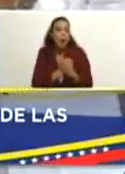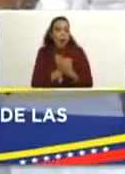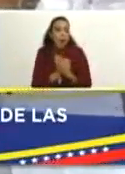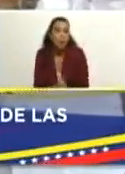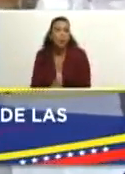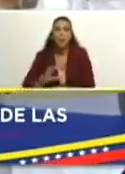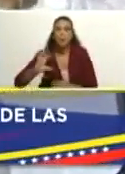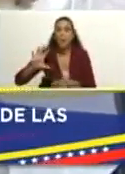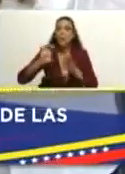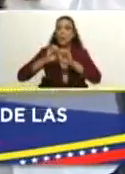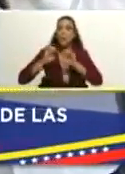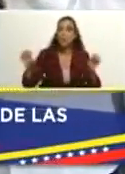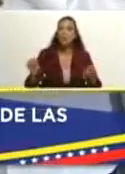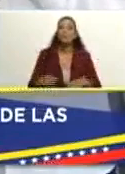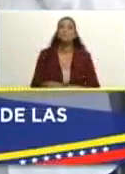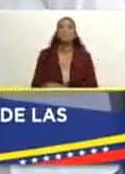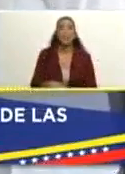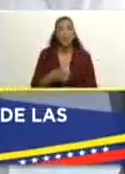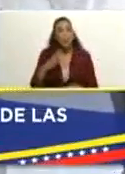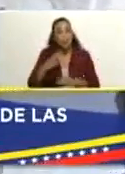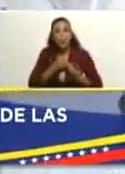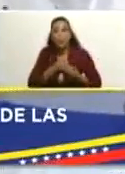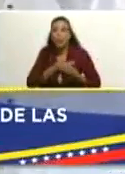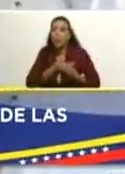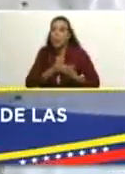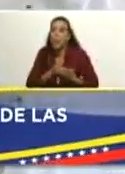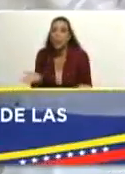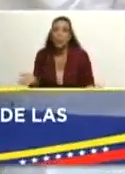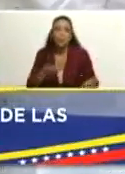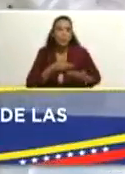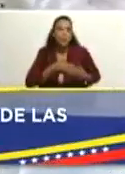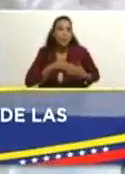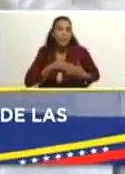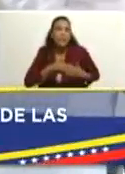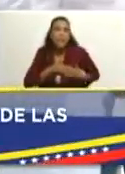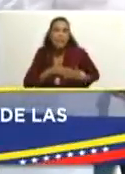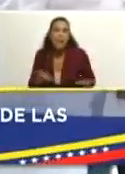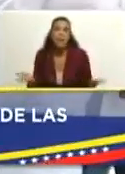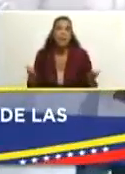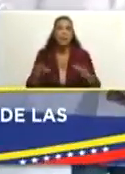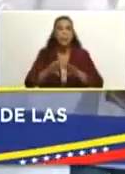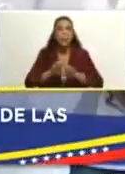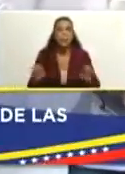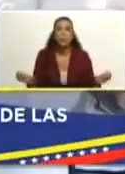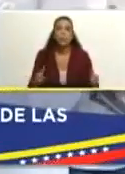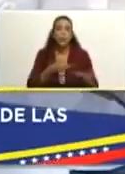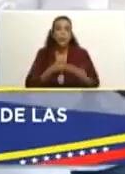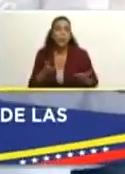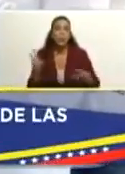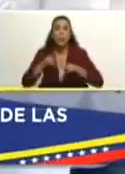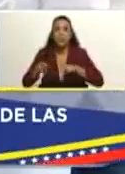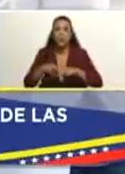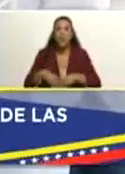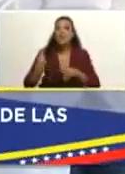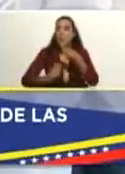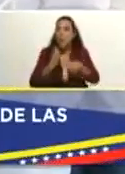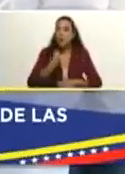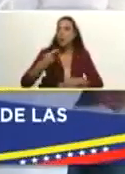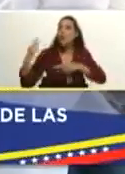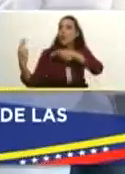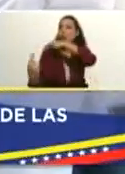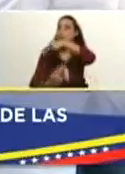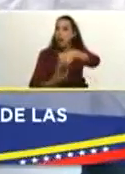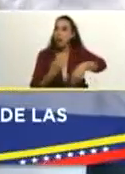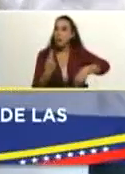por nuestra educación, así por nuestros niños. Damos el corazón por la educación y eso es hacer